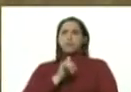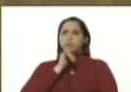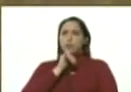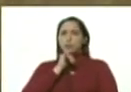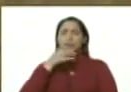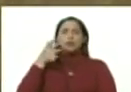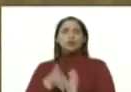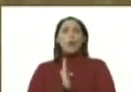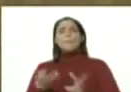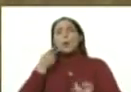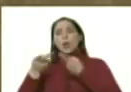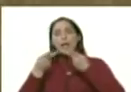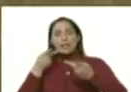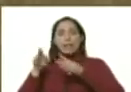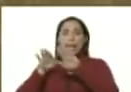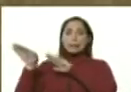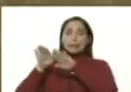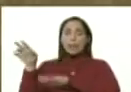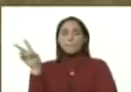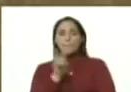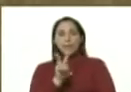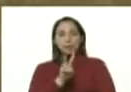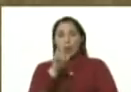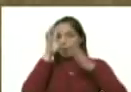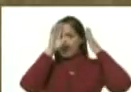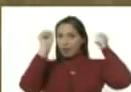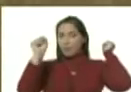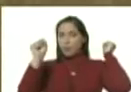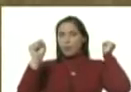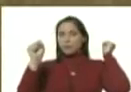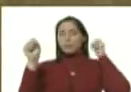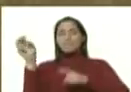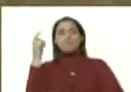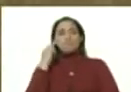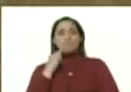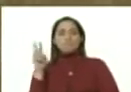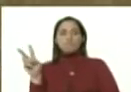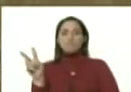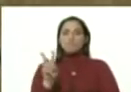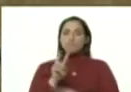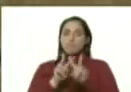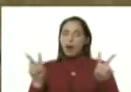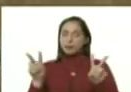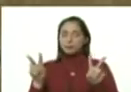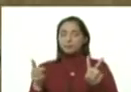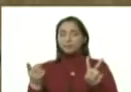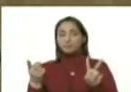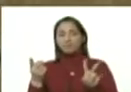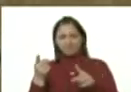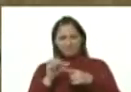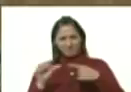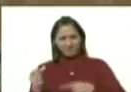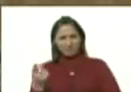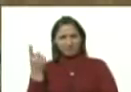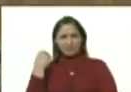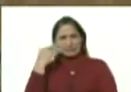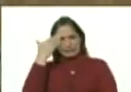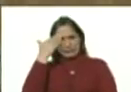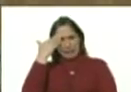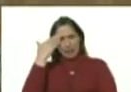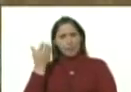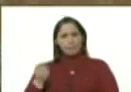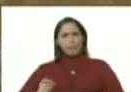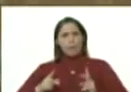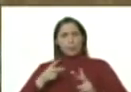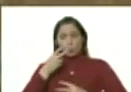política exterior de Venezuela, de la diplomacia bolivariana de paz. Como saben, la semana pasada tuvimos la oportunidad